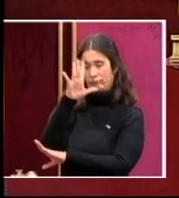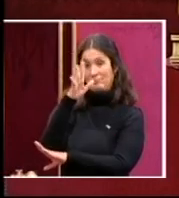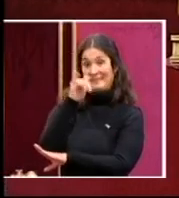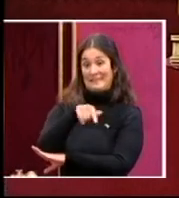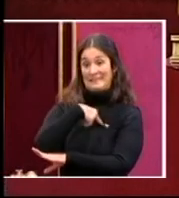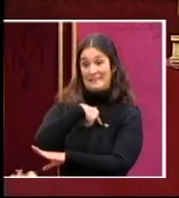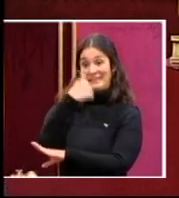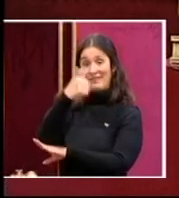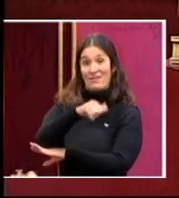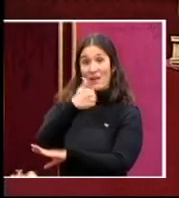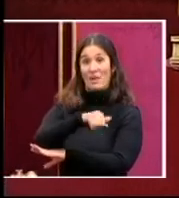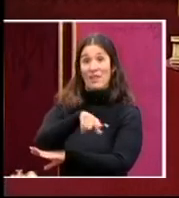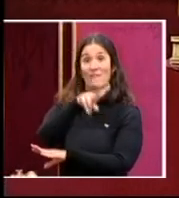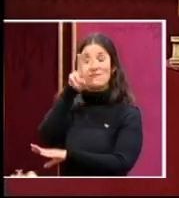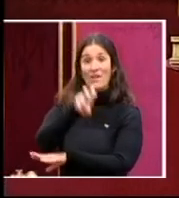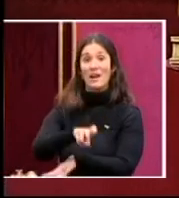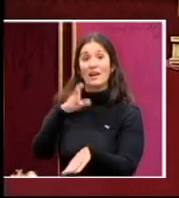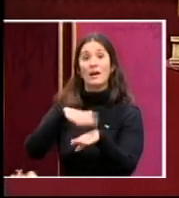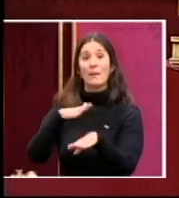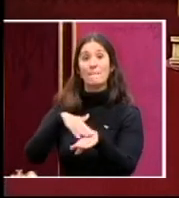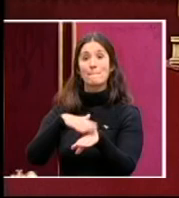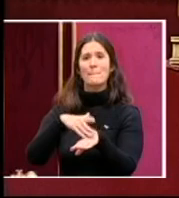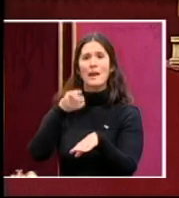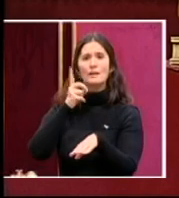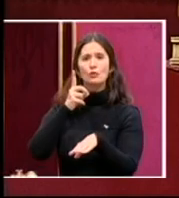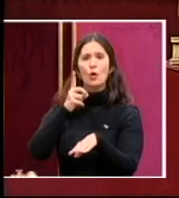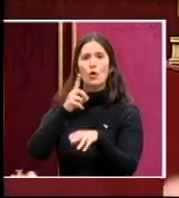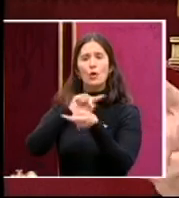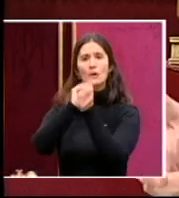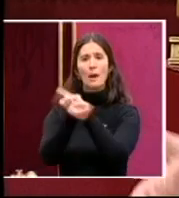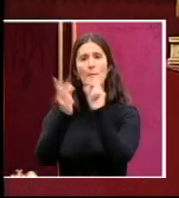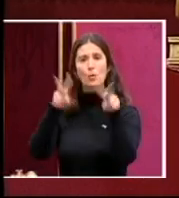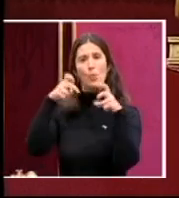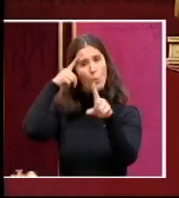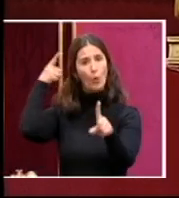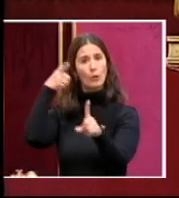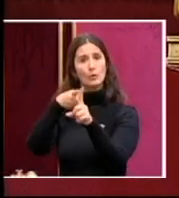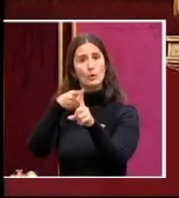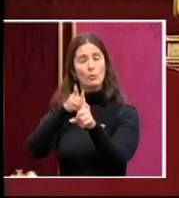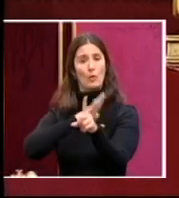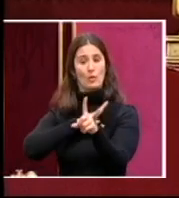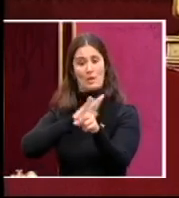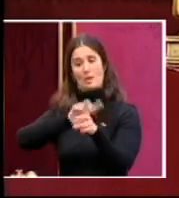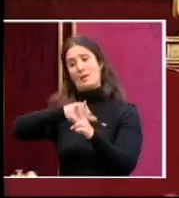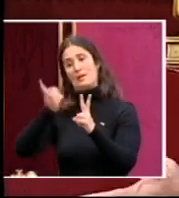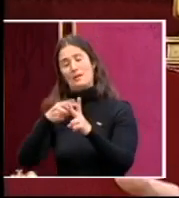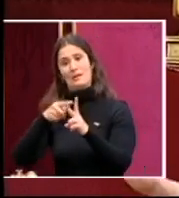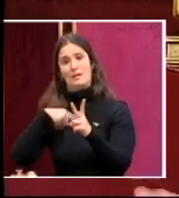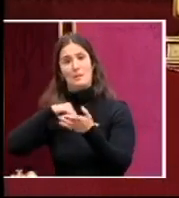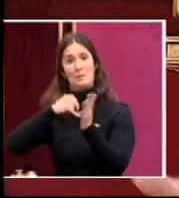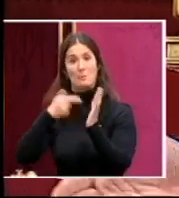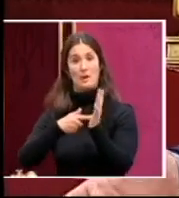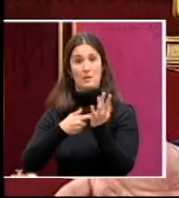la evaluación tiene que servir no solo para actualizar el plan sino para cambiar los nuevos objetivos del siguiente plan, aunque resulte